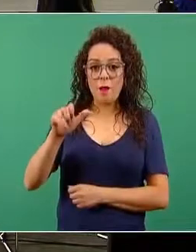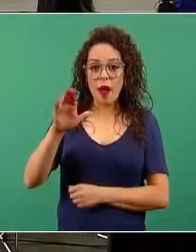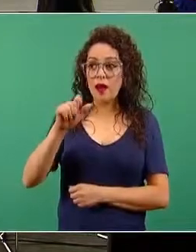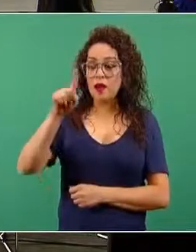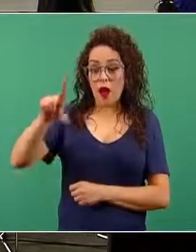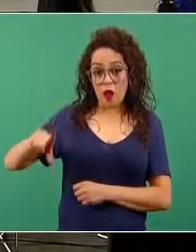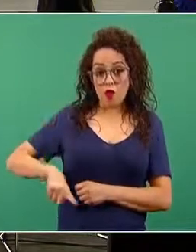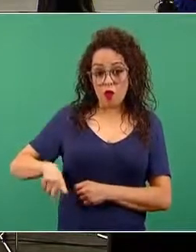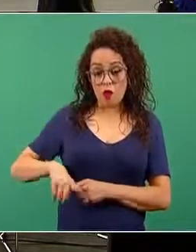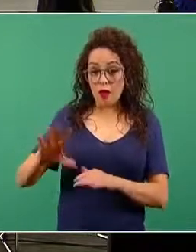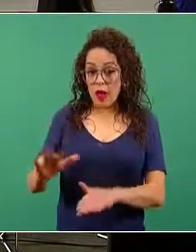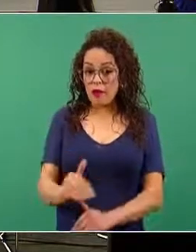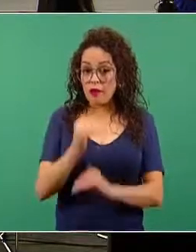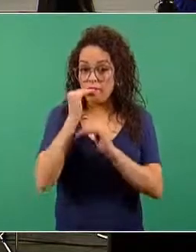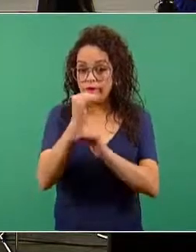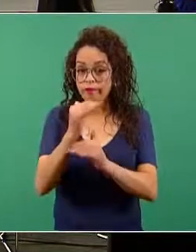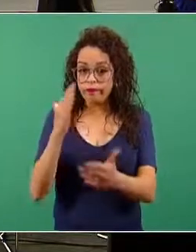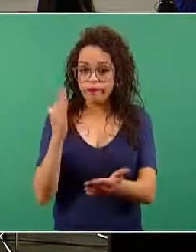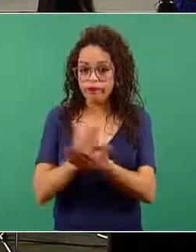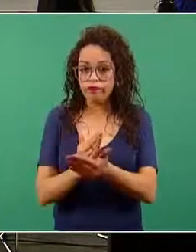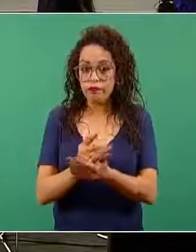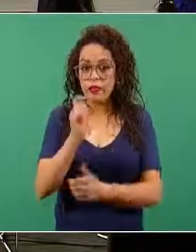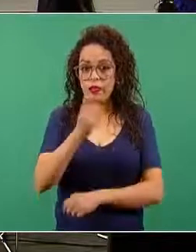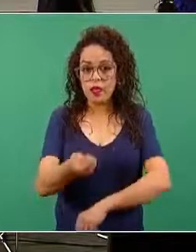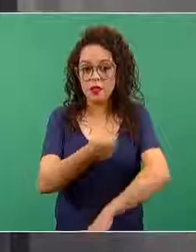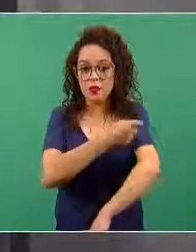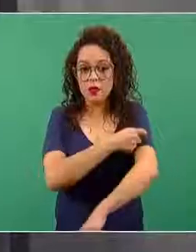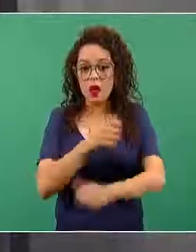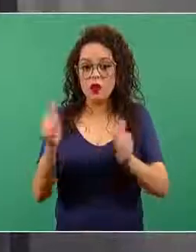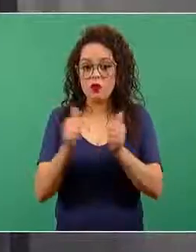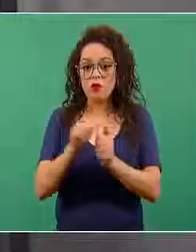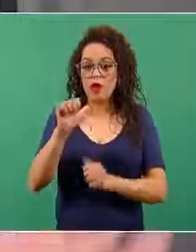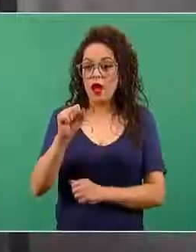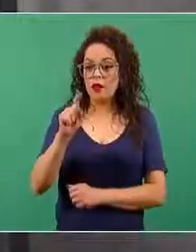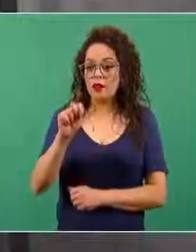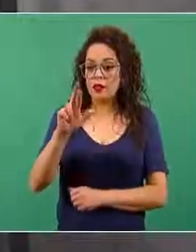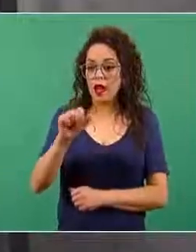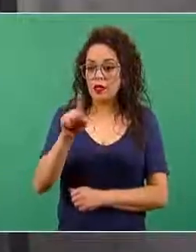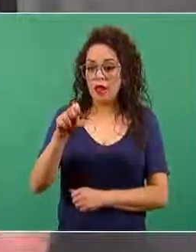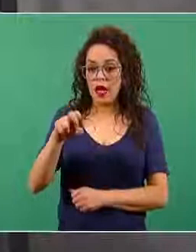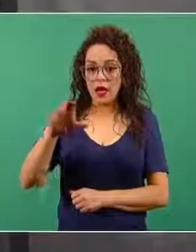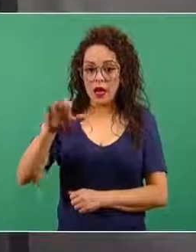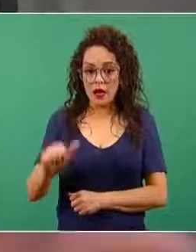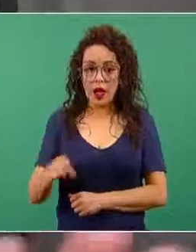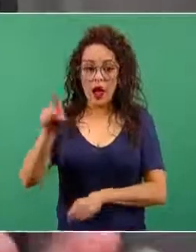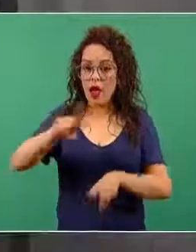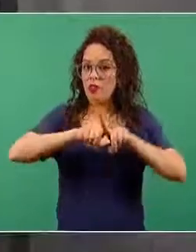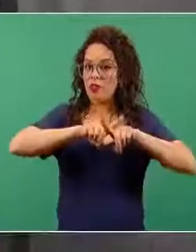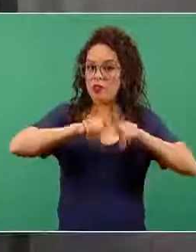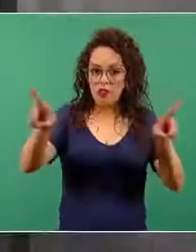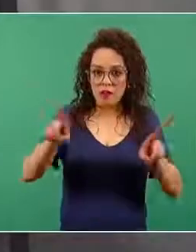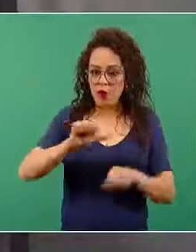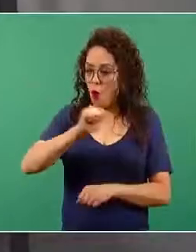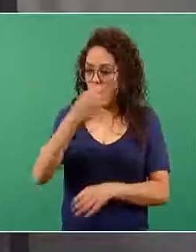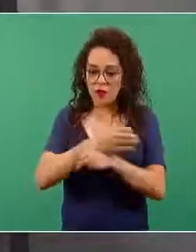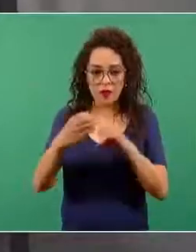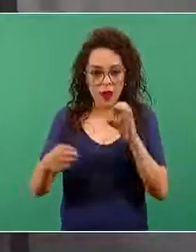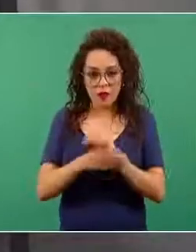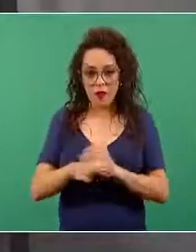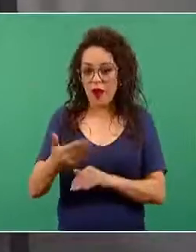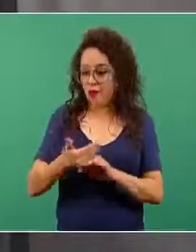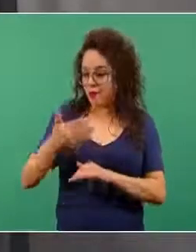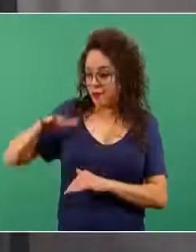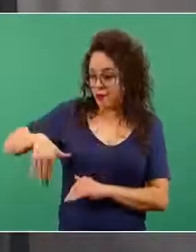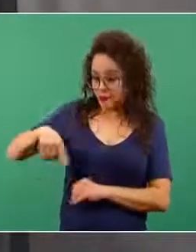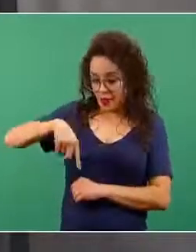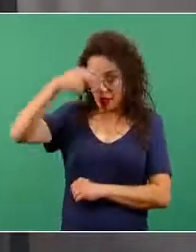temporalmente suspender la vacunación con la vacuna de AstraZeneca. Esta es otra situación. Cierro ya lo que comenté sobre el